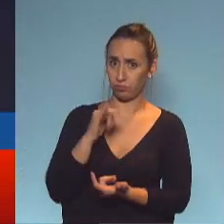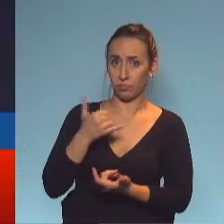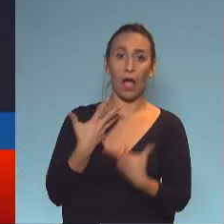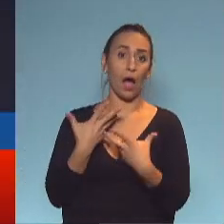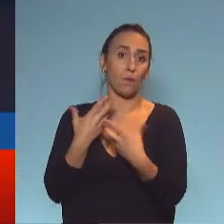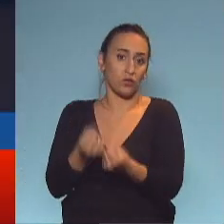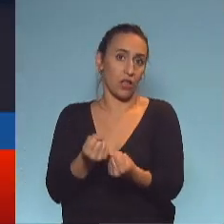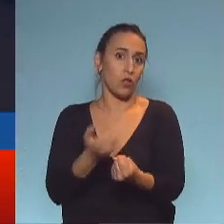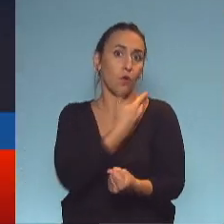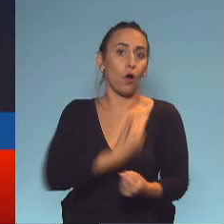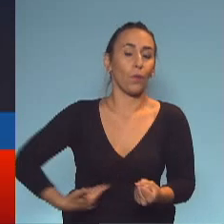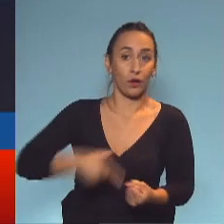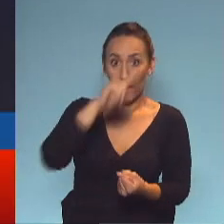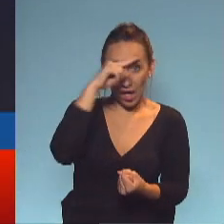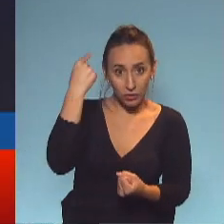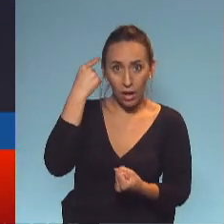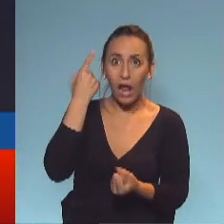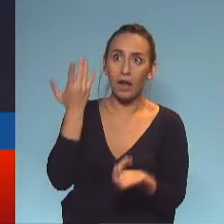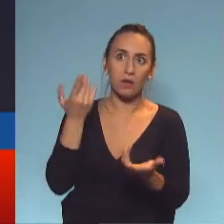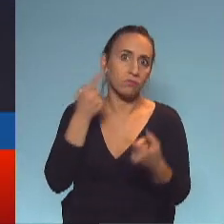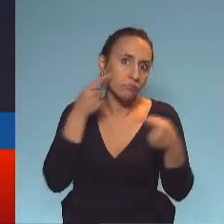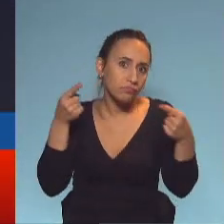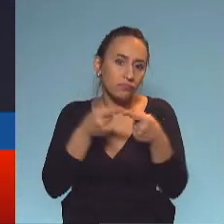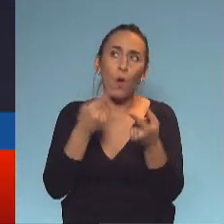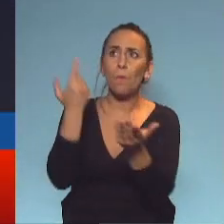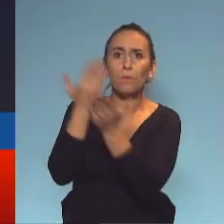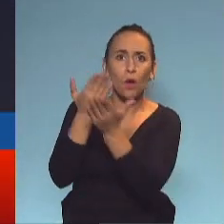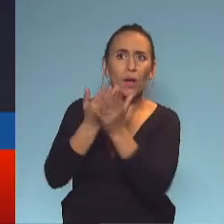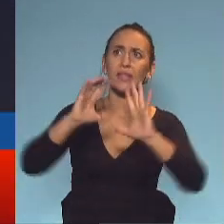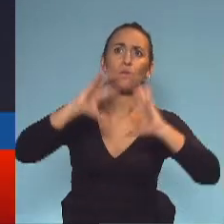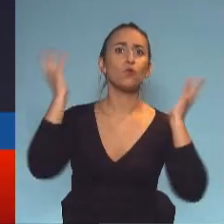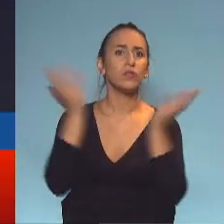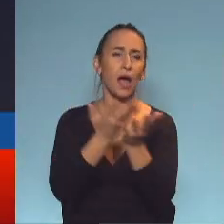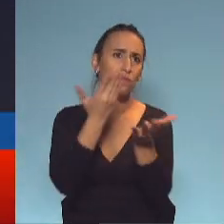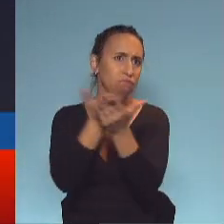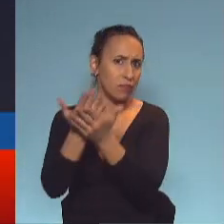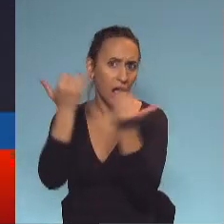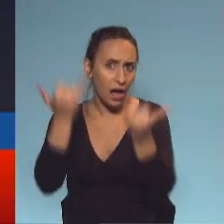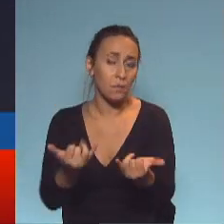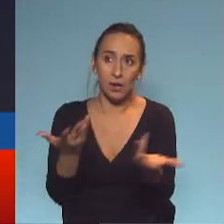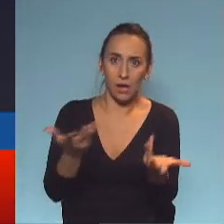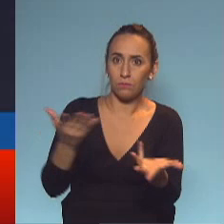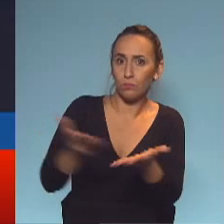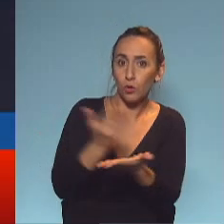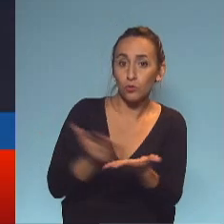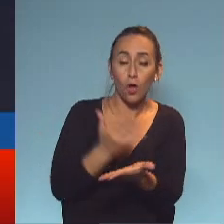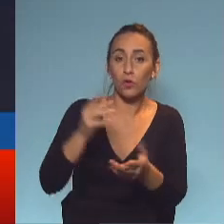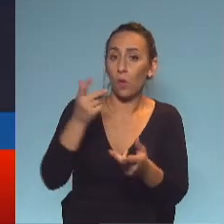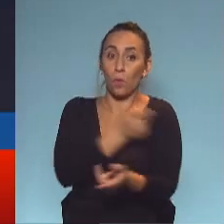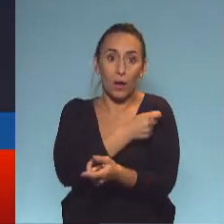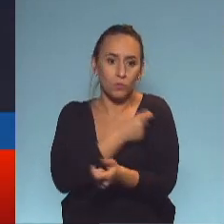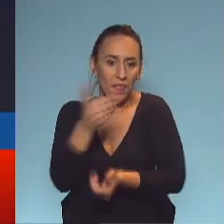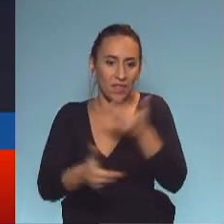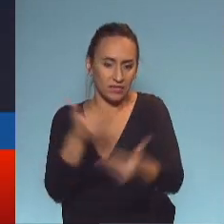el Gobierno Nacional de integrarse en las diferentes propuestas que hay a nivel mundial de producción y desarrollo de vacunas. Así que el Garrahan, como